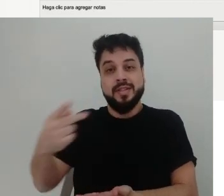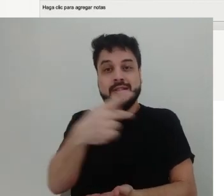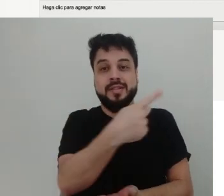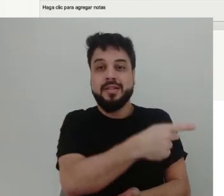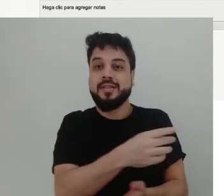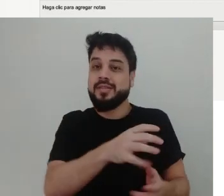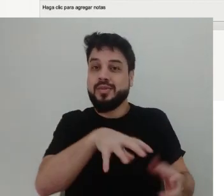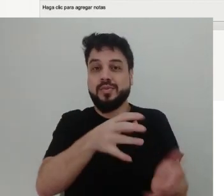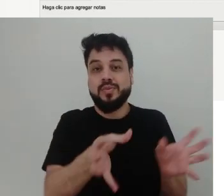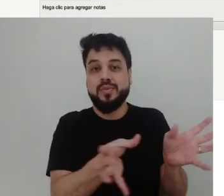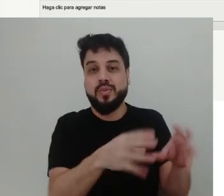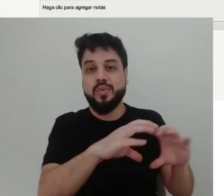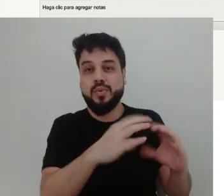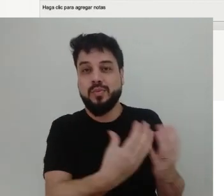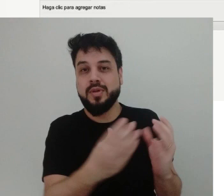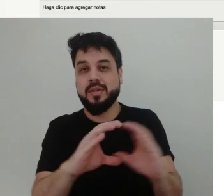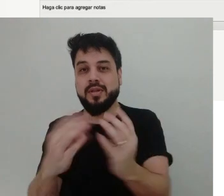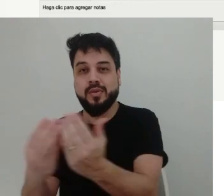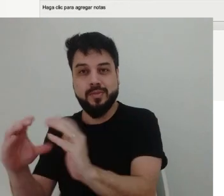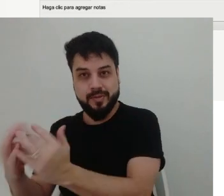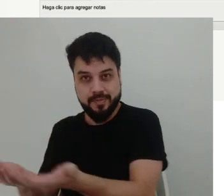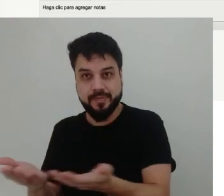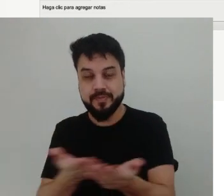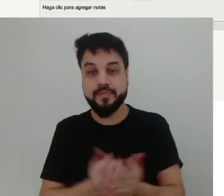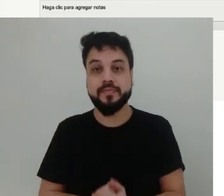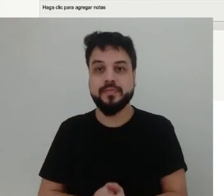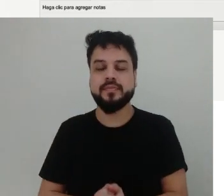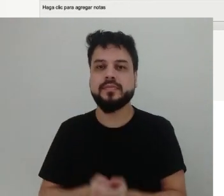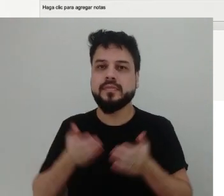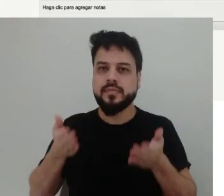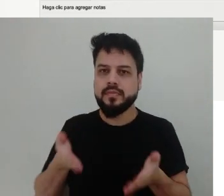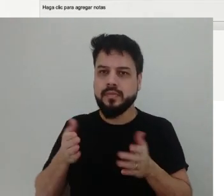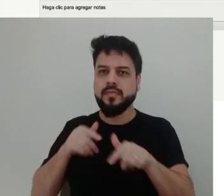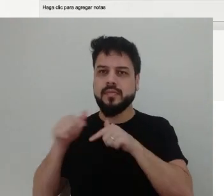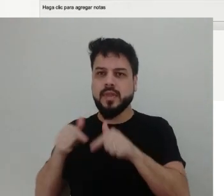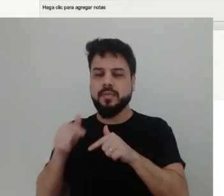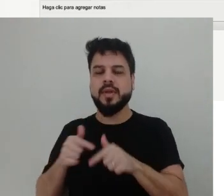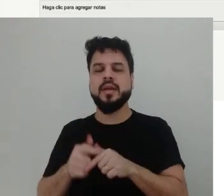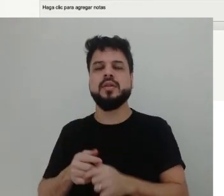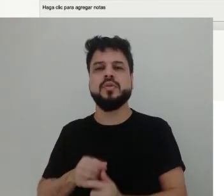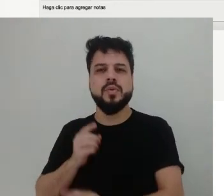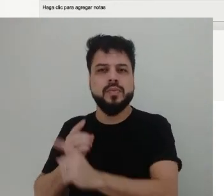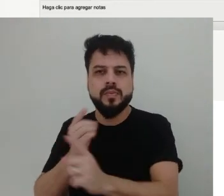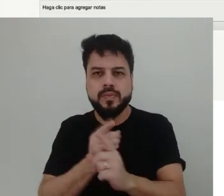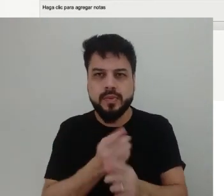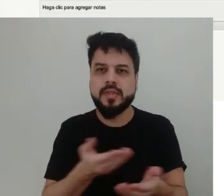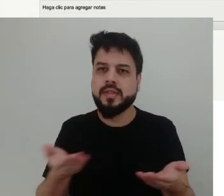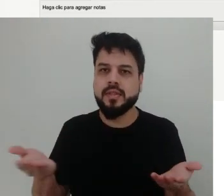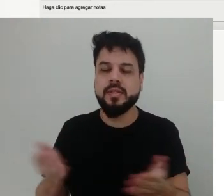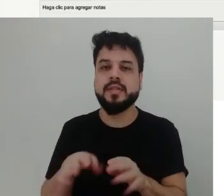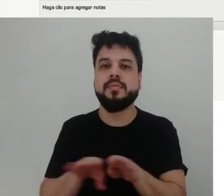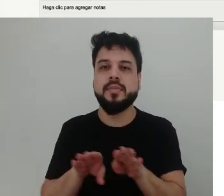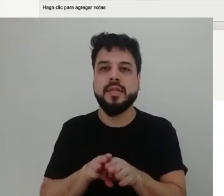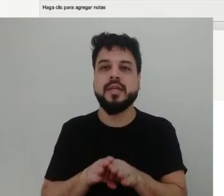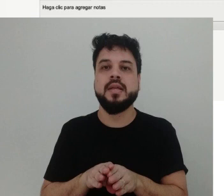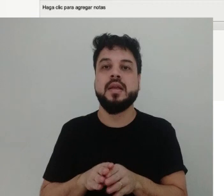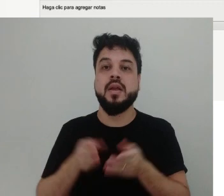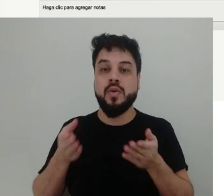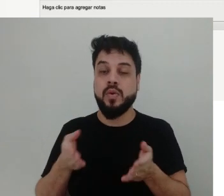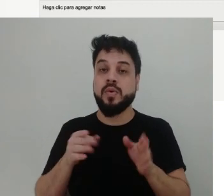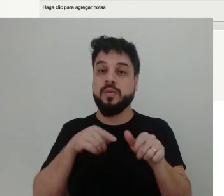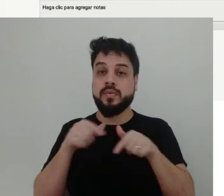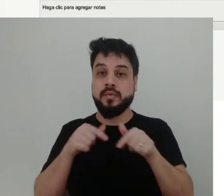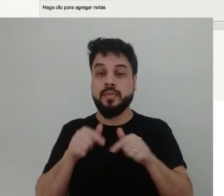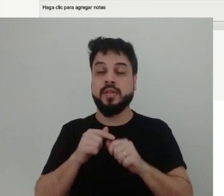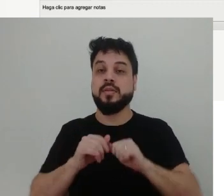cotidianas, situando en los territorios y contextos actuales, y que al mismo tiempo estimule el pensamiento crítico. Este desafío,